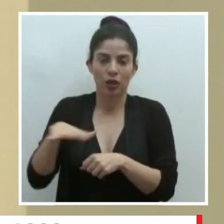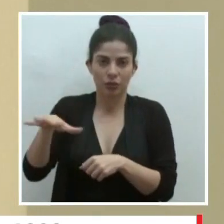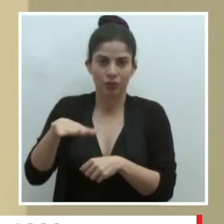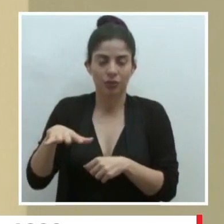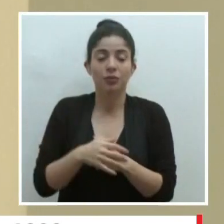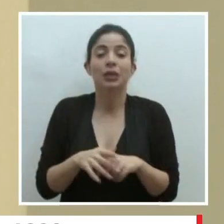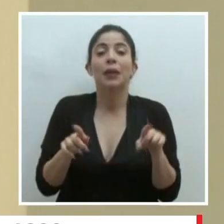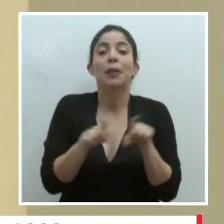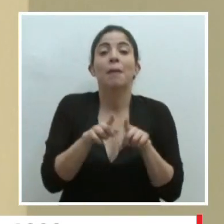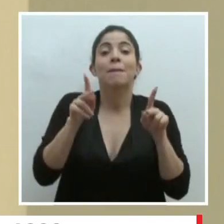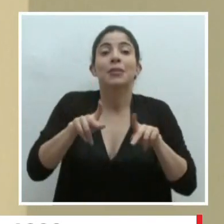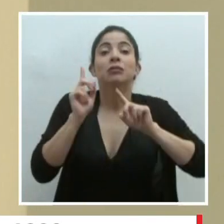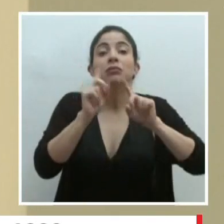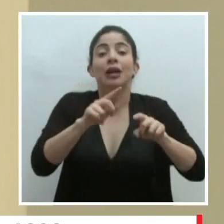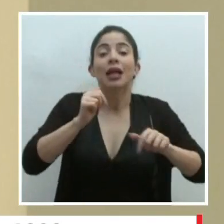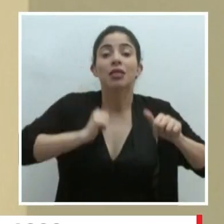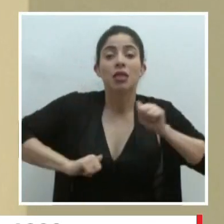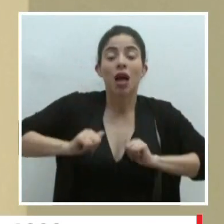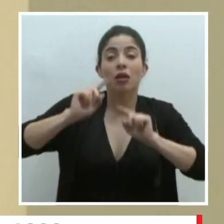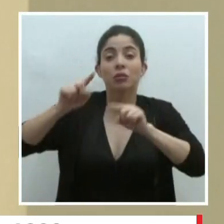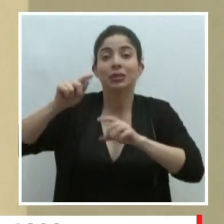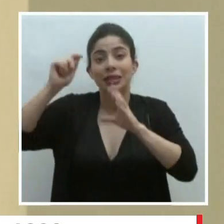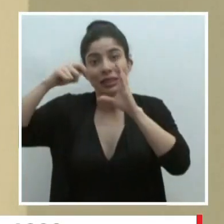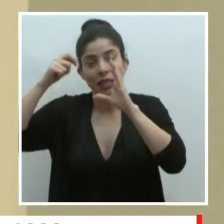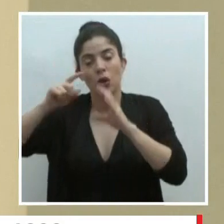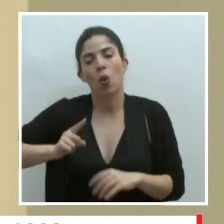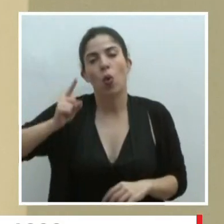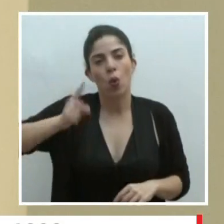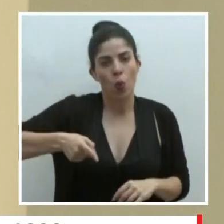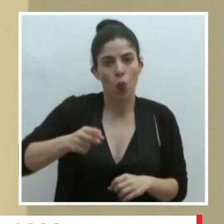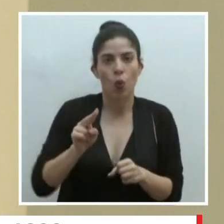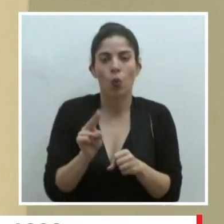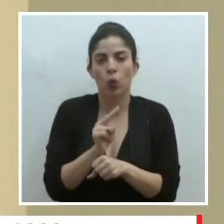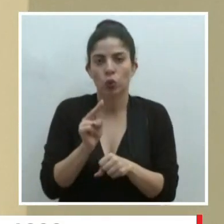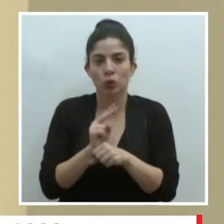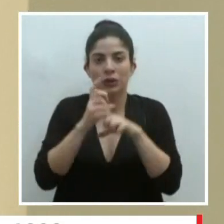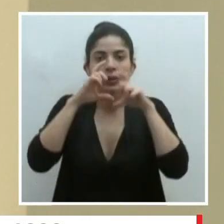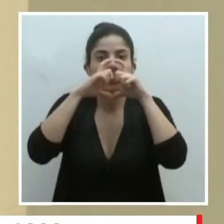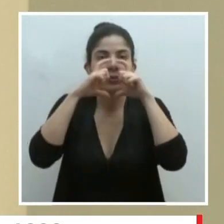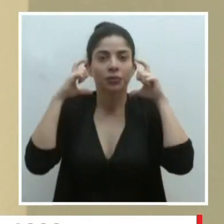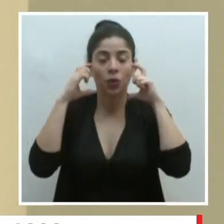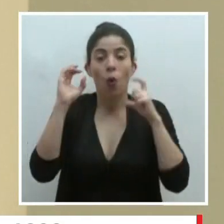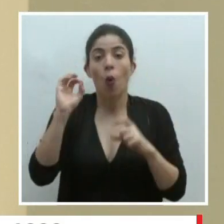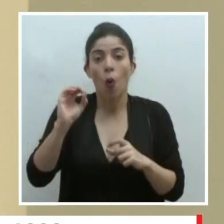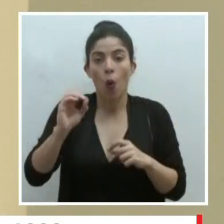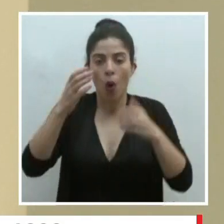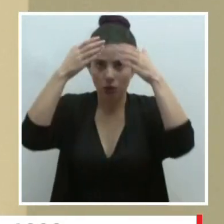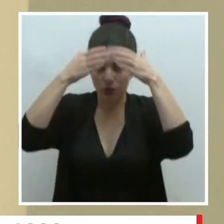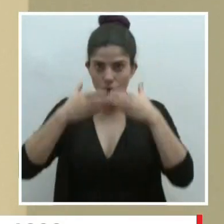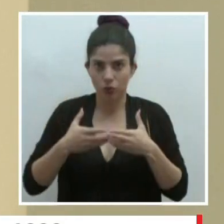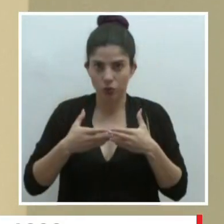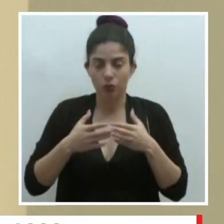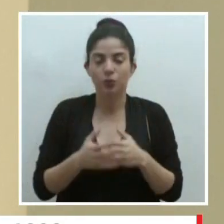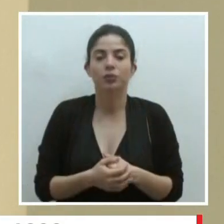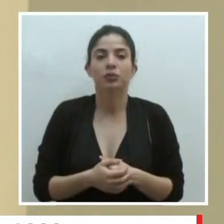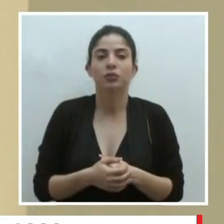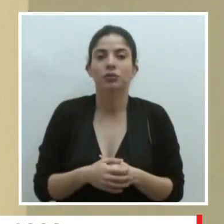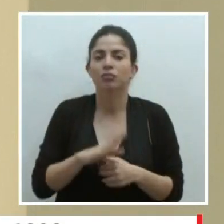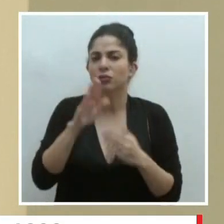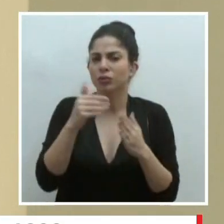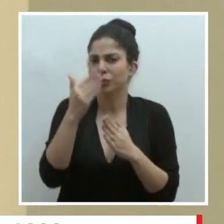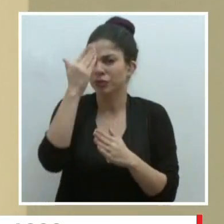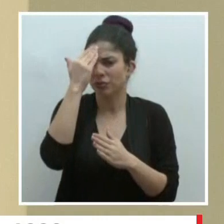También para los asistentes a teatros y cines, obligatorio el uso de la mascarilla o careta, y obviamente estamos de acuerdo